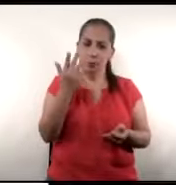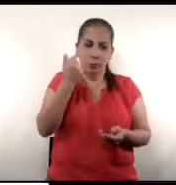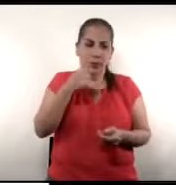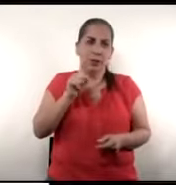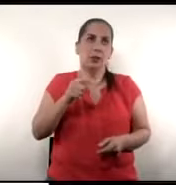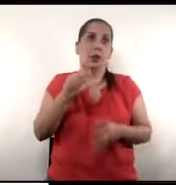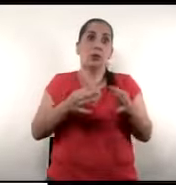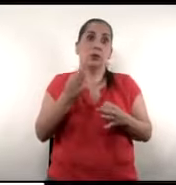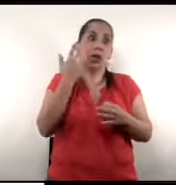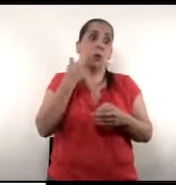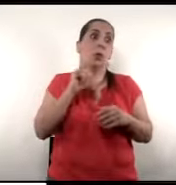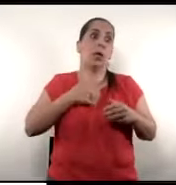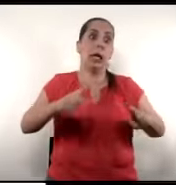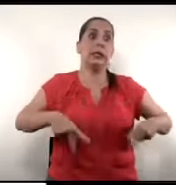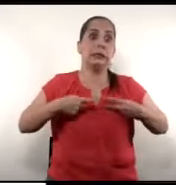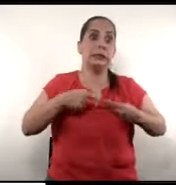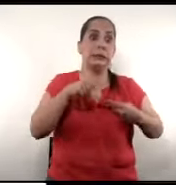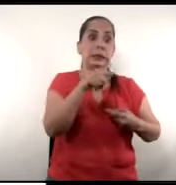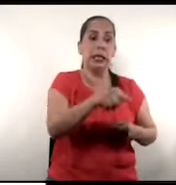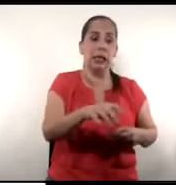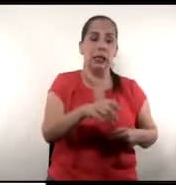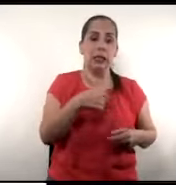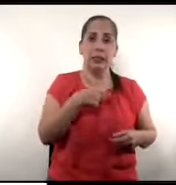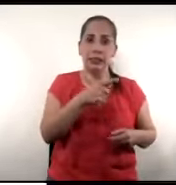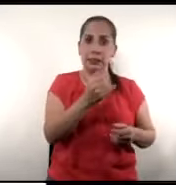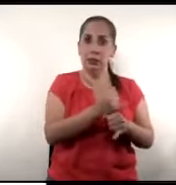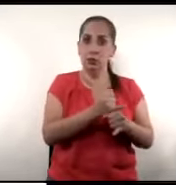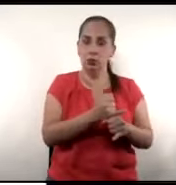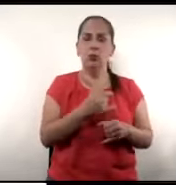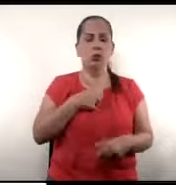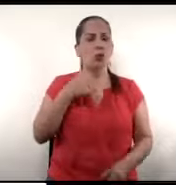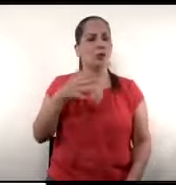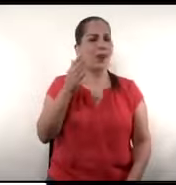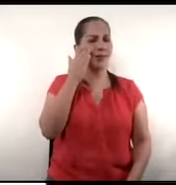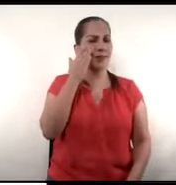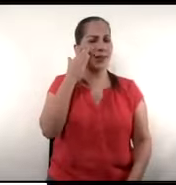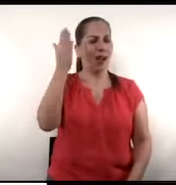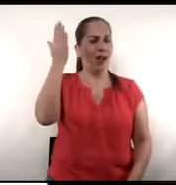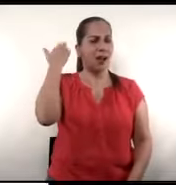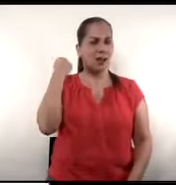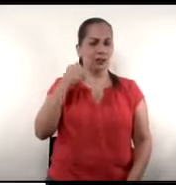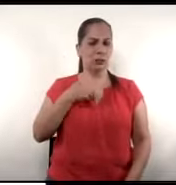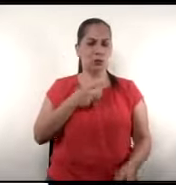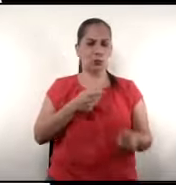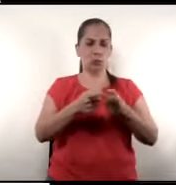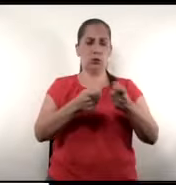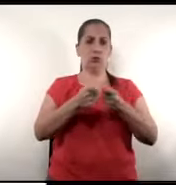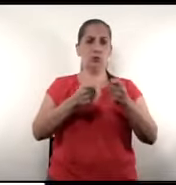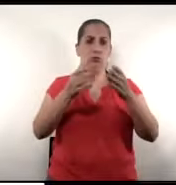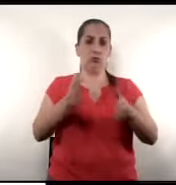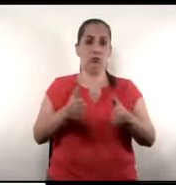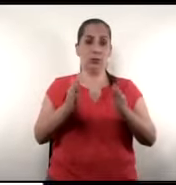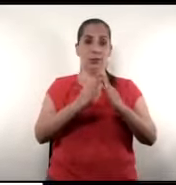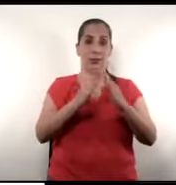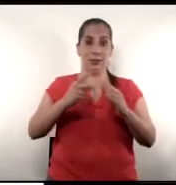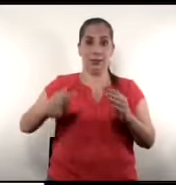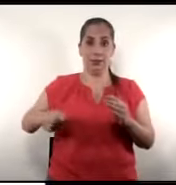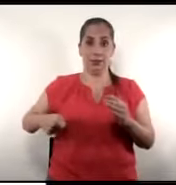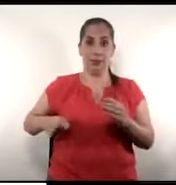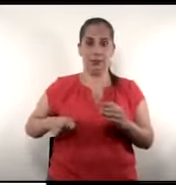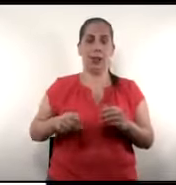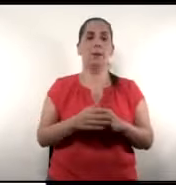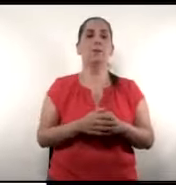justificar su existencia. A mí me tocó verlo cuando yo fui asesor en Casa Presidencial. La persona encargada de esta oficina